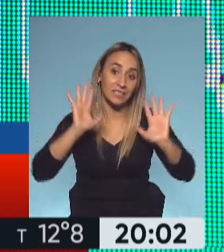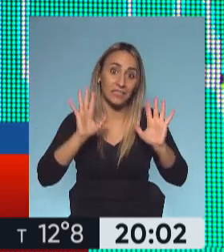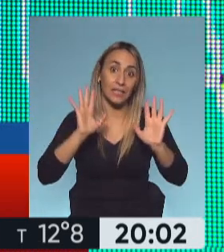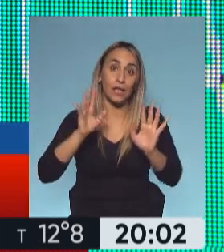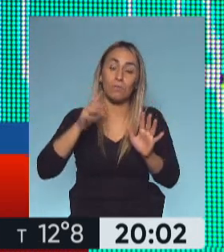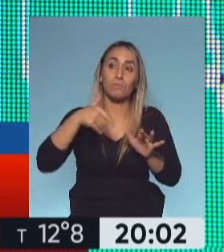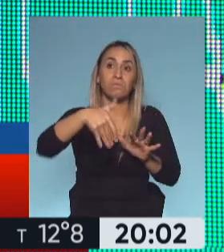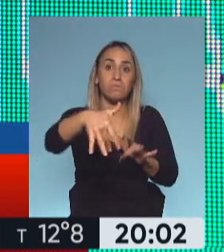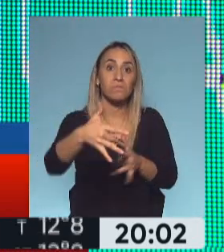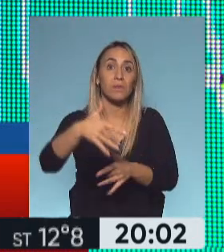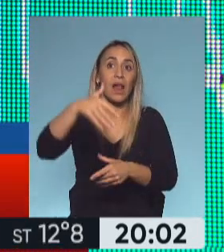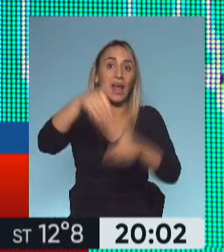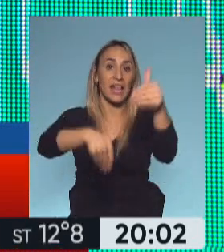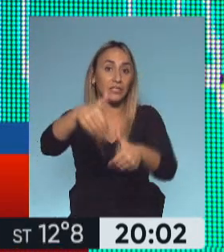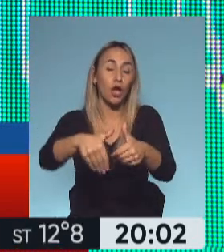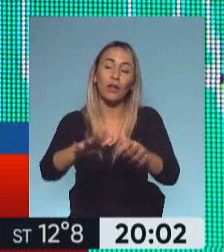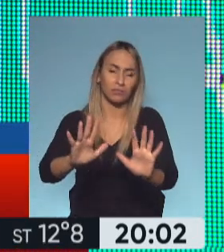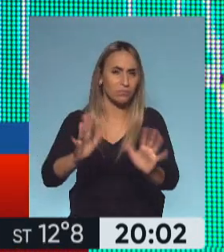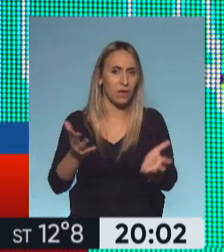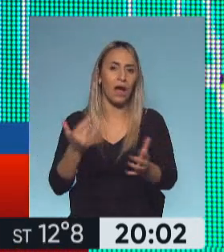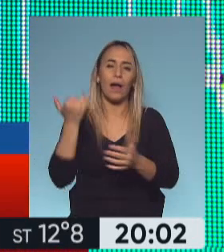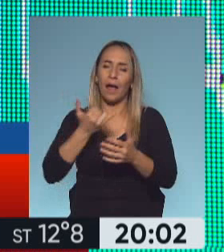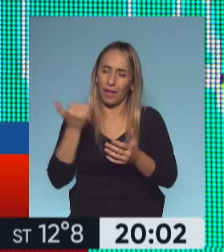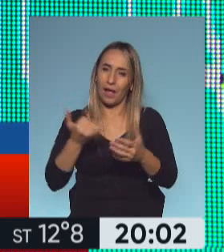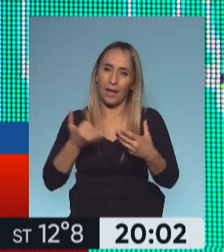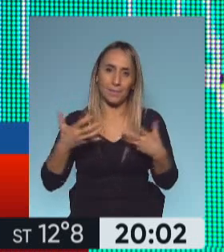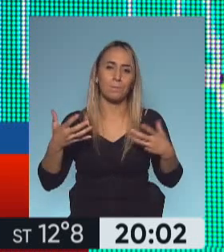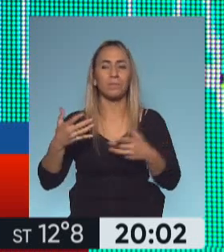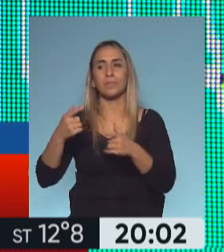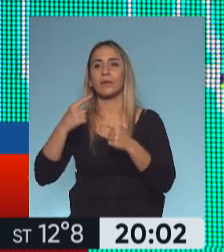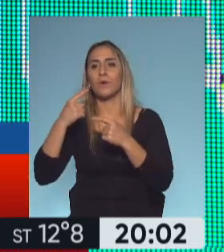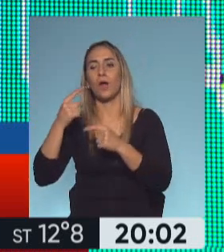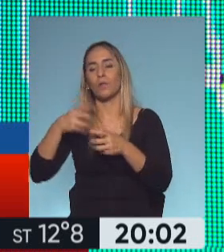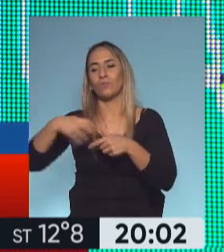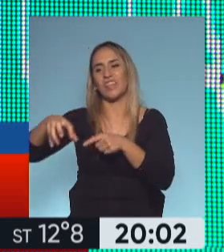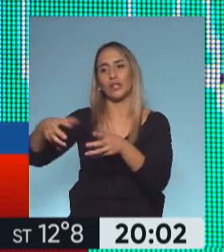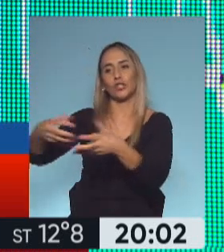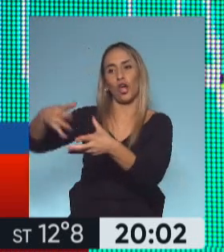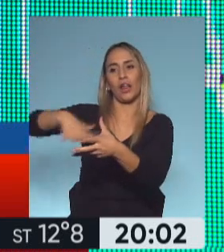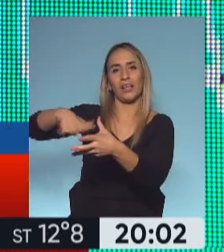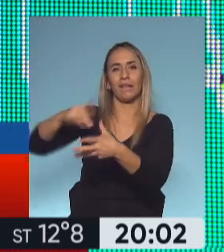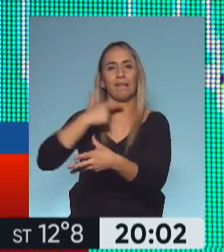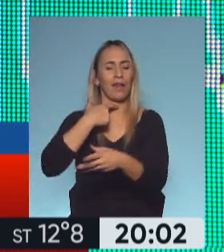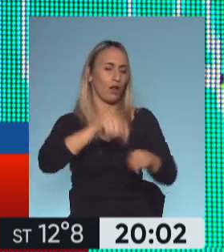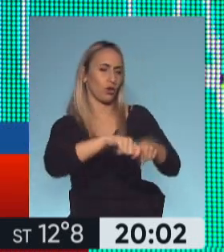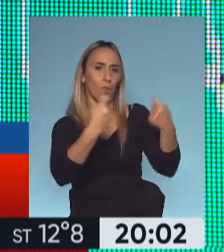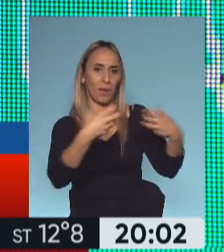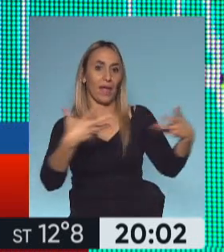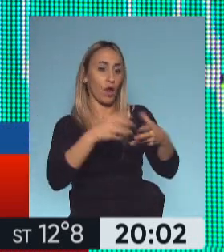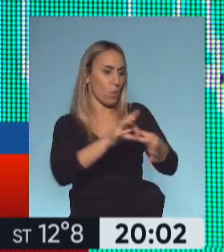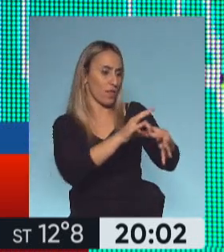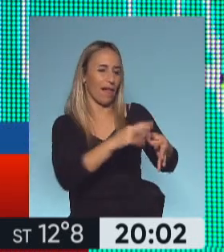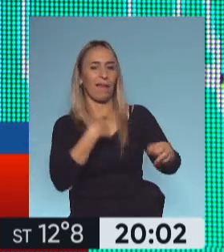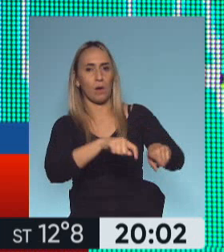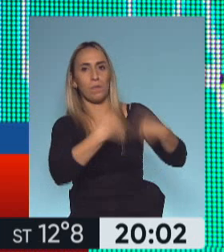electorales. Entonces digo, me parece que hay permanentemente una instalación mediática que busca resquebrajar esta unidad del frente de todos, tranquilidad